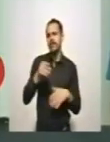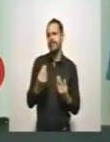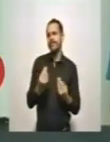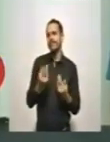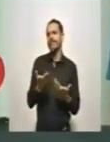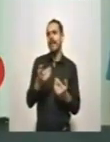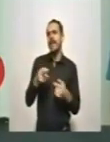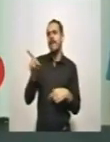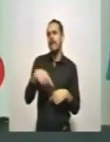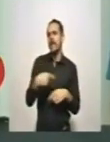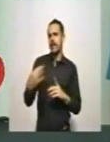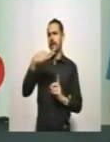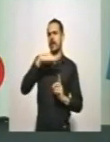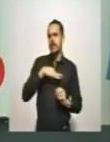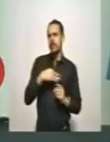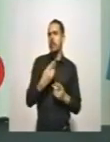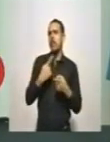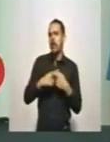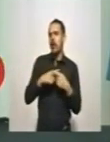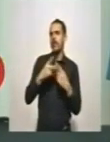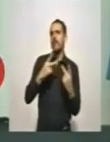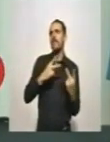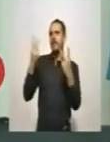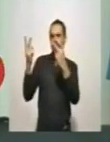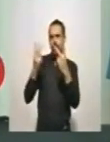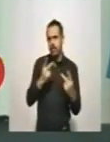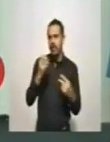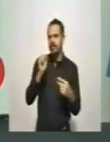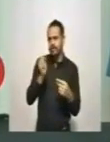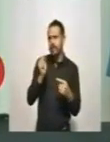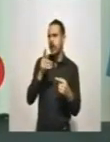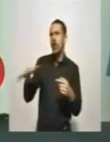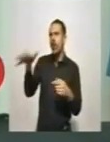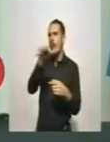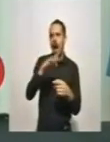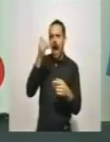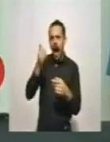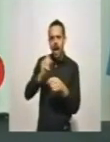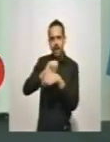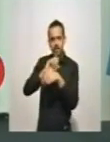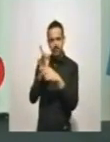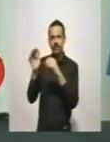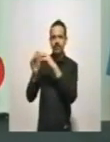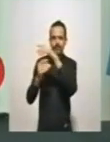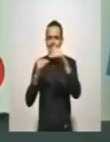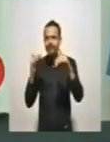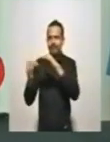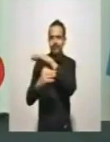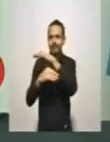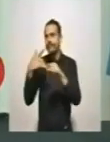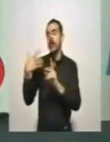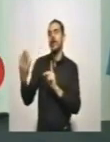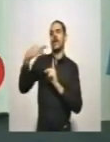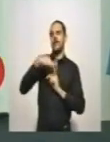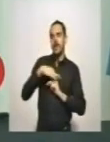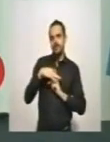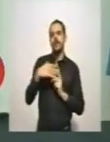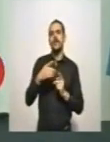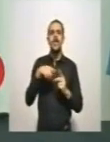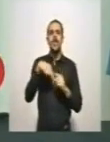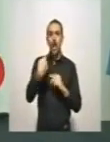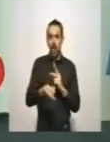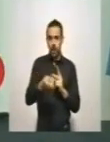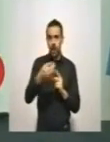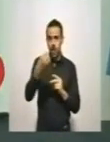estado en zonas de circulación activa del virus. Y la mitad de otros de los casos confirmados